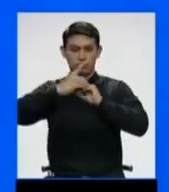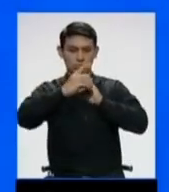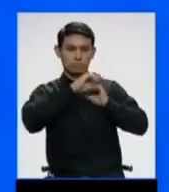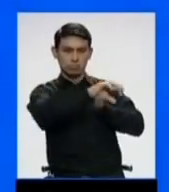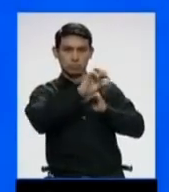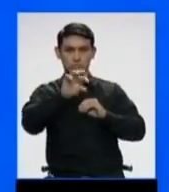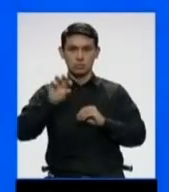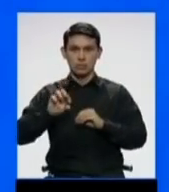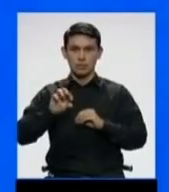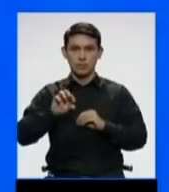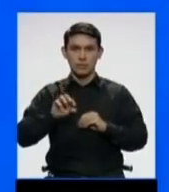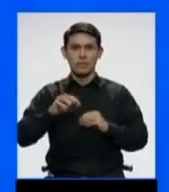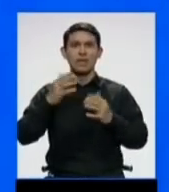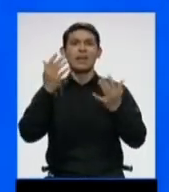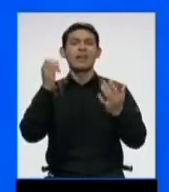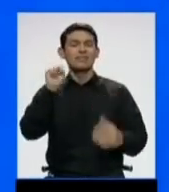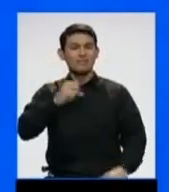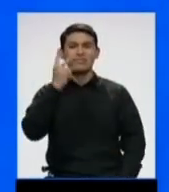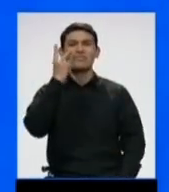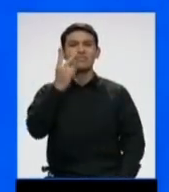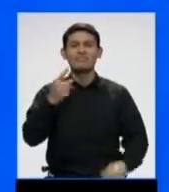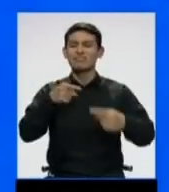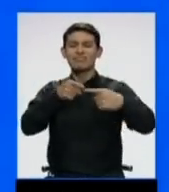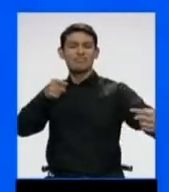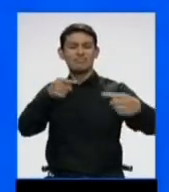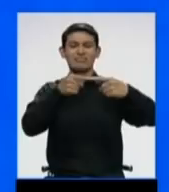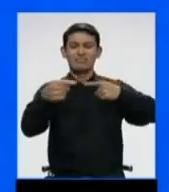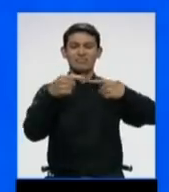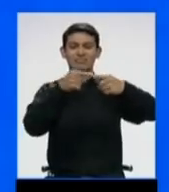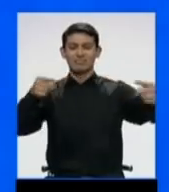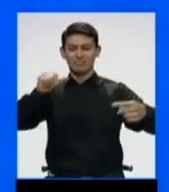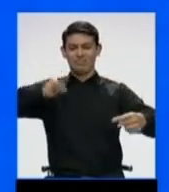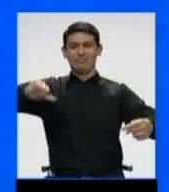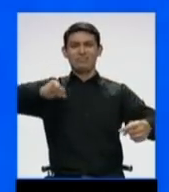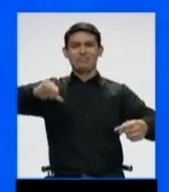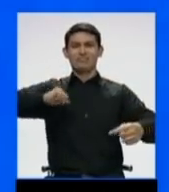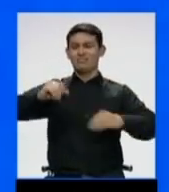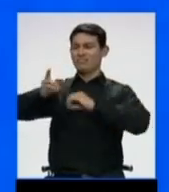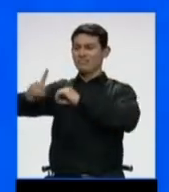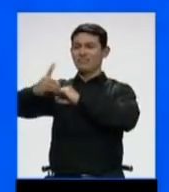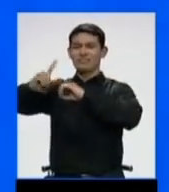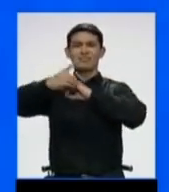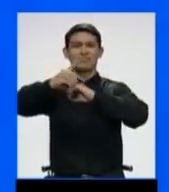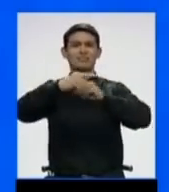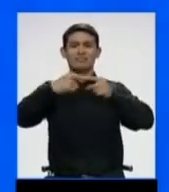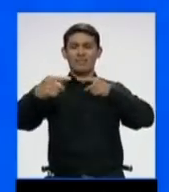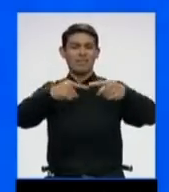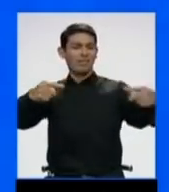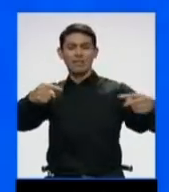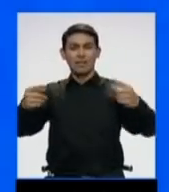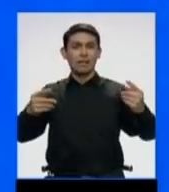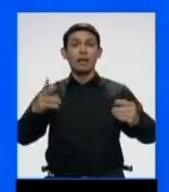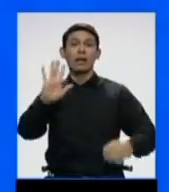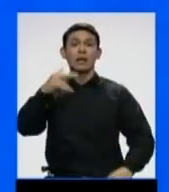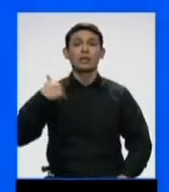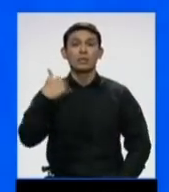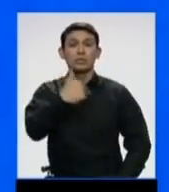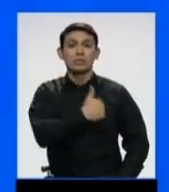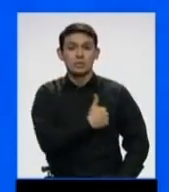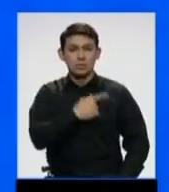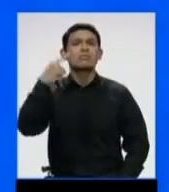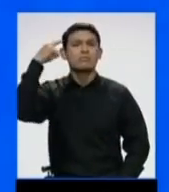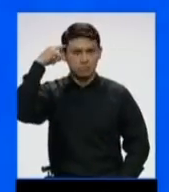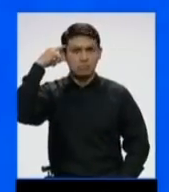día vemos cómo hay un divorcio entre la municipalidad metropolitana y los municipios distritales. Nosotros consideramos que el tema